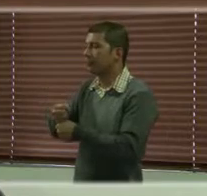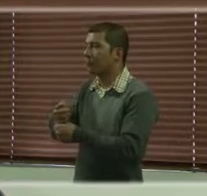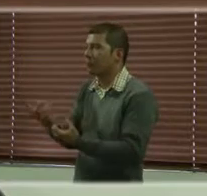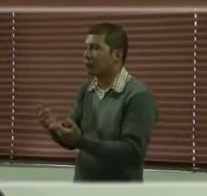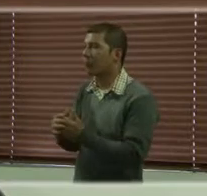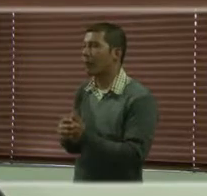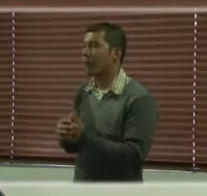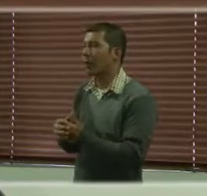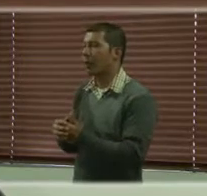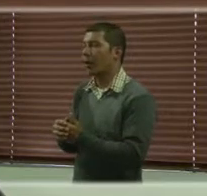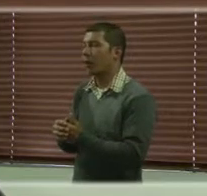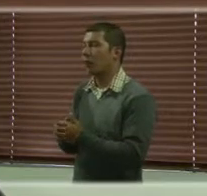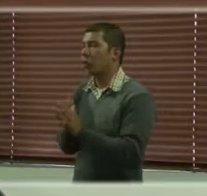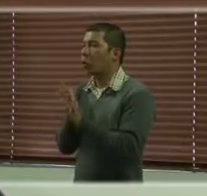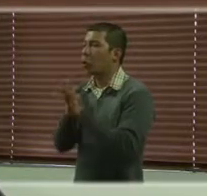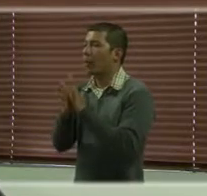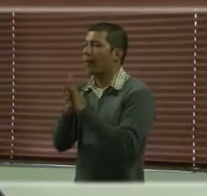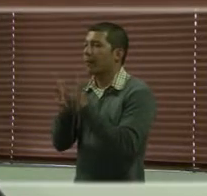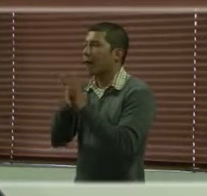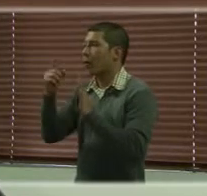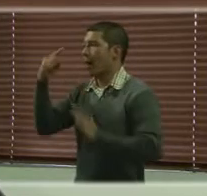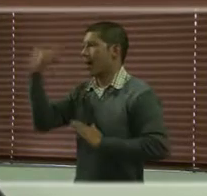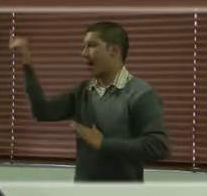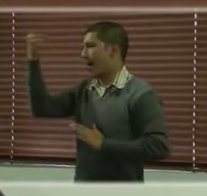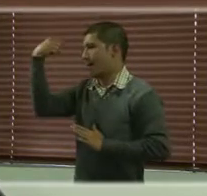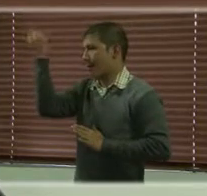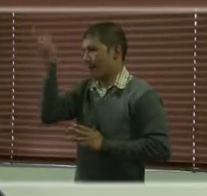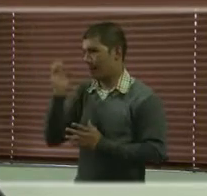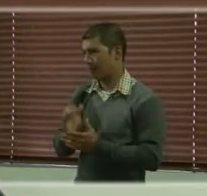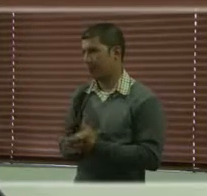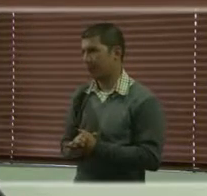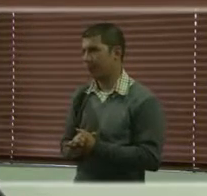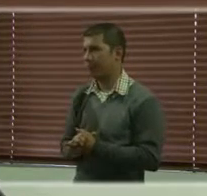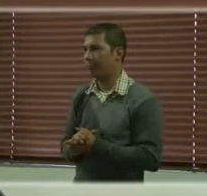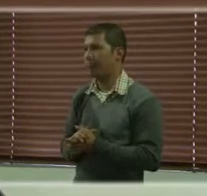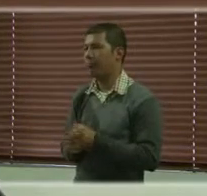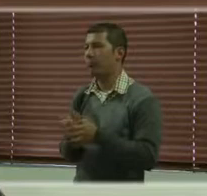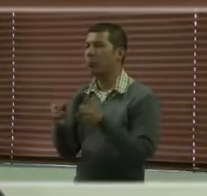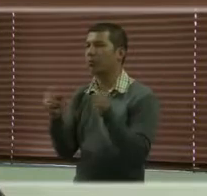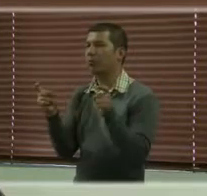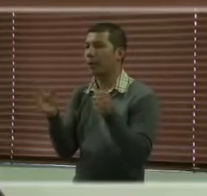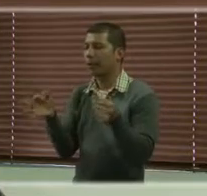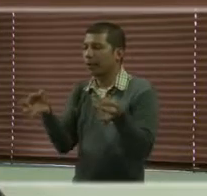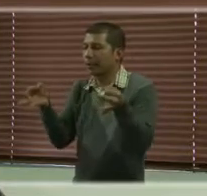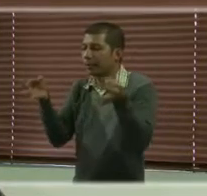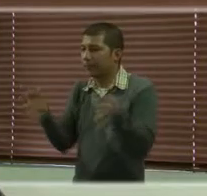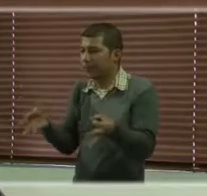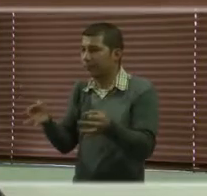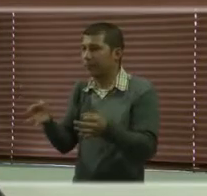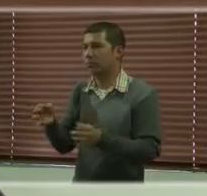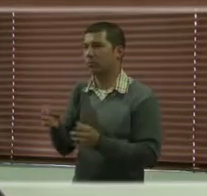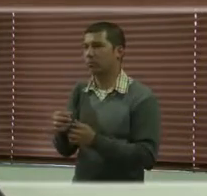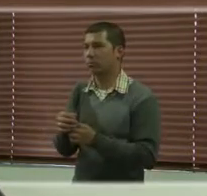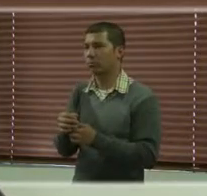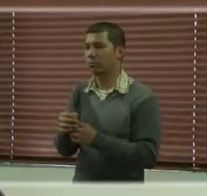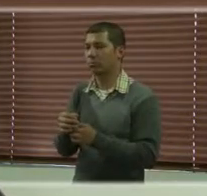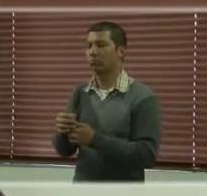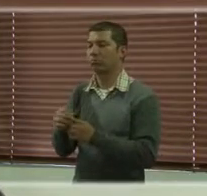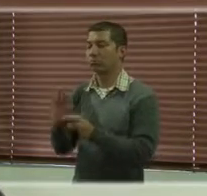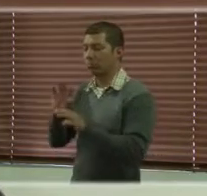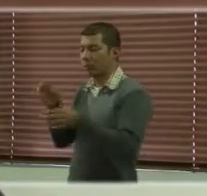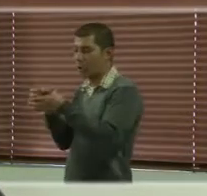comentarios generales sobre temas específicos que el comité va seleccionando